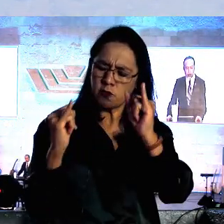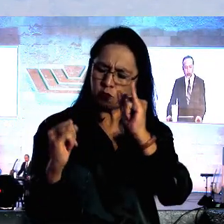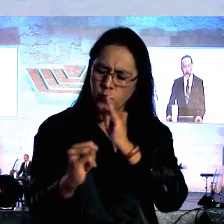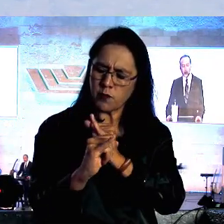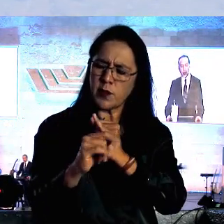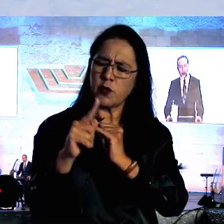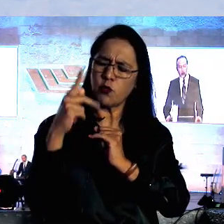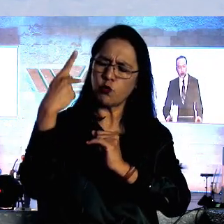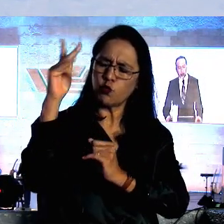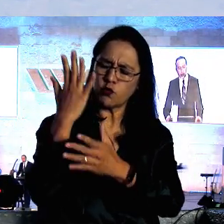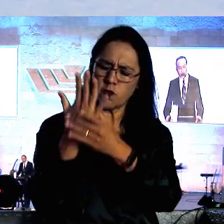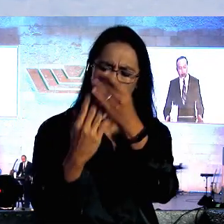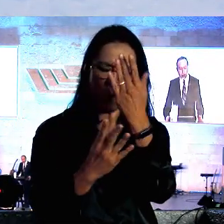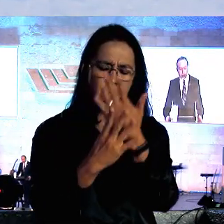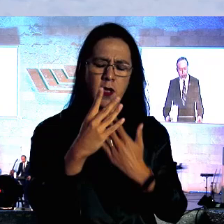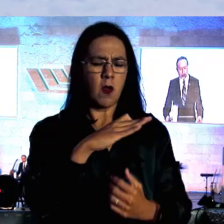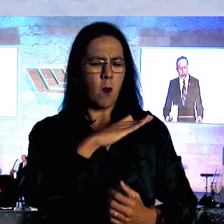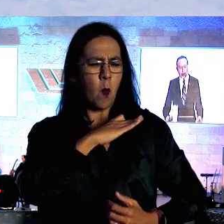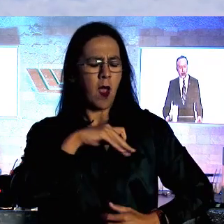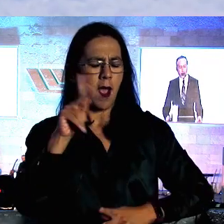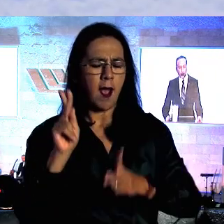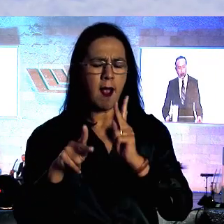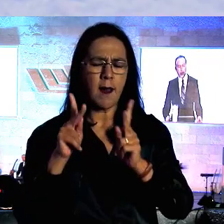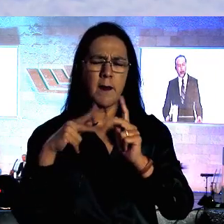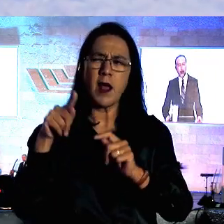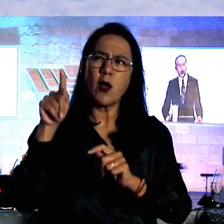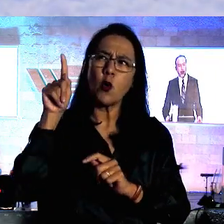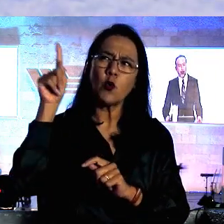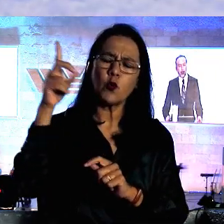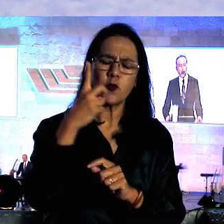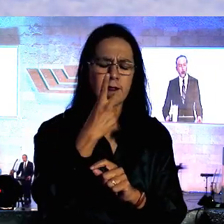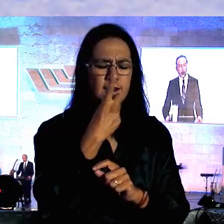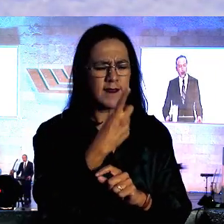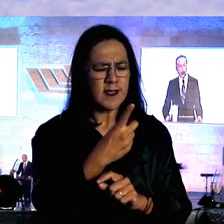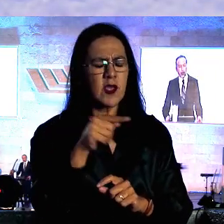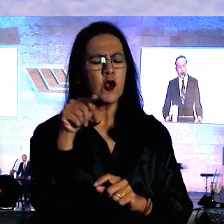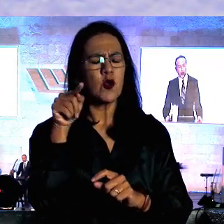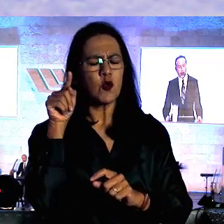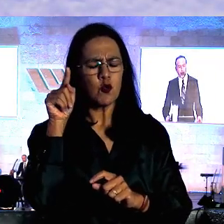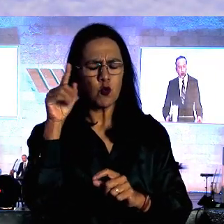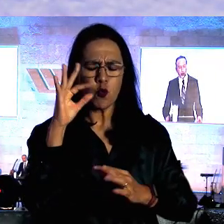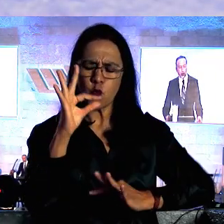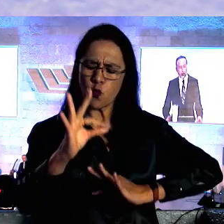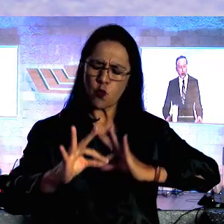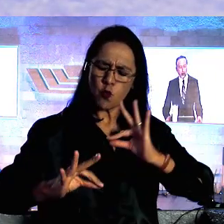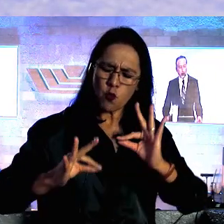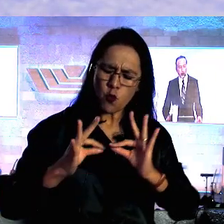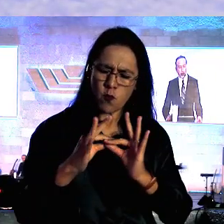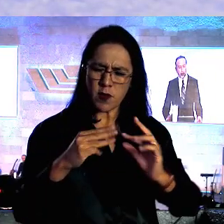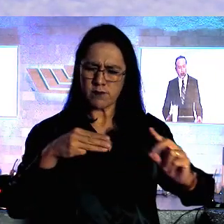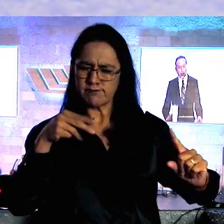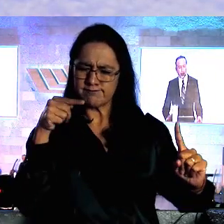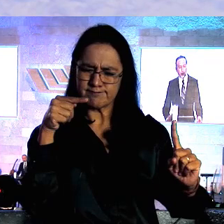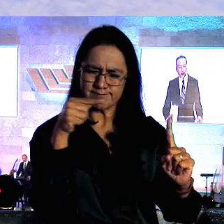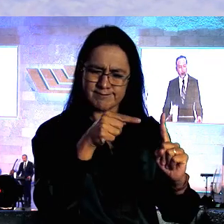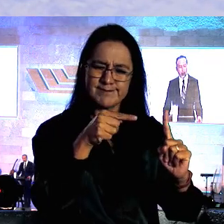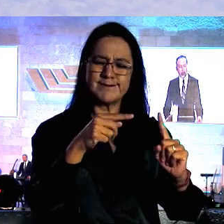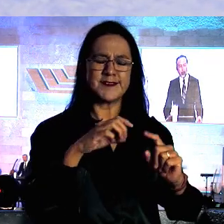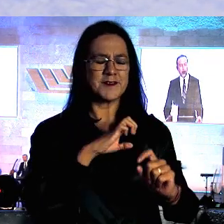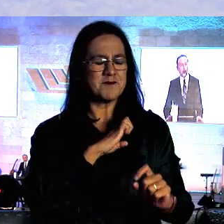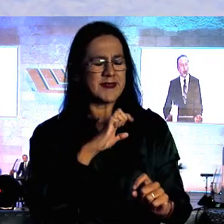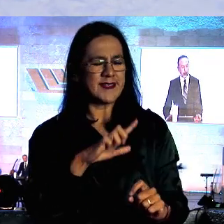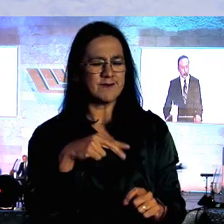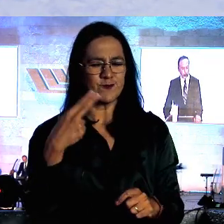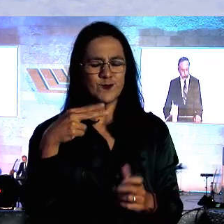tus manos para poder hablar de parte tuya y tú seas el que cumpla tu propósito de una manera especial.